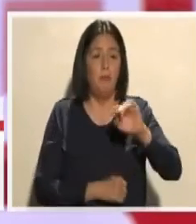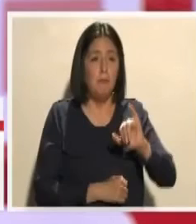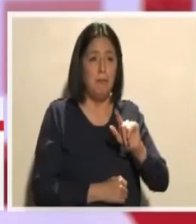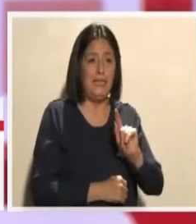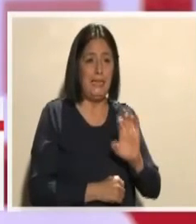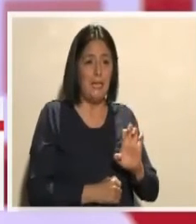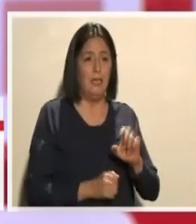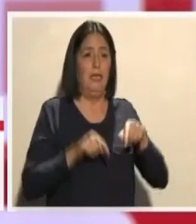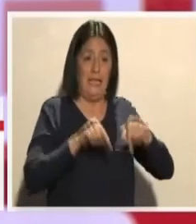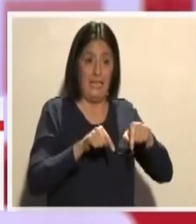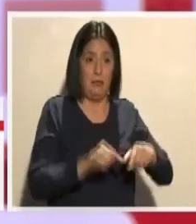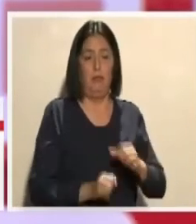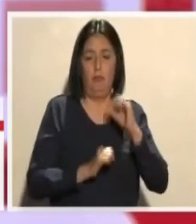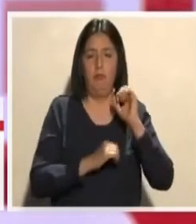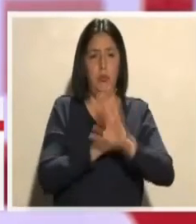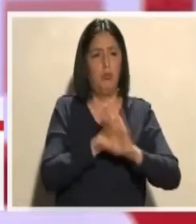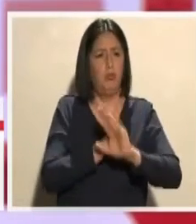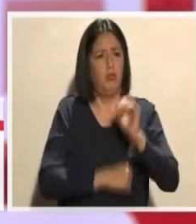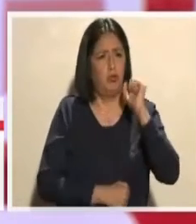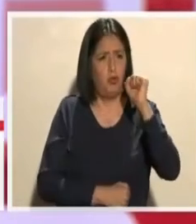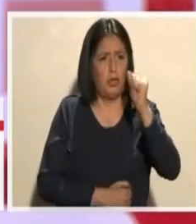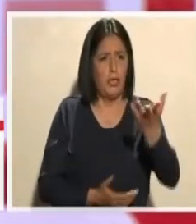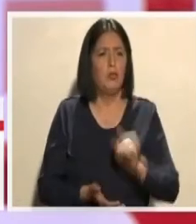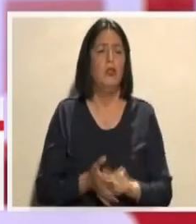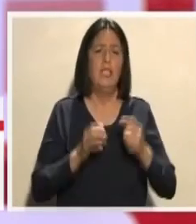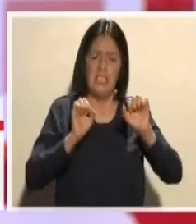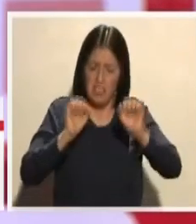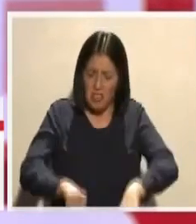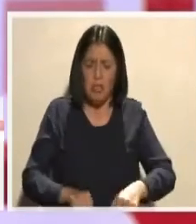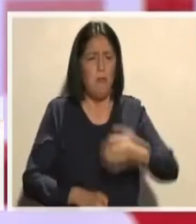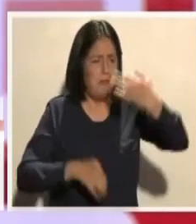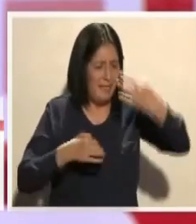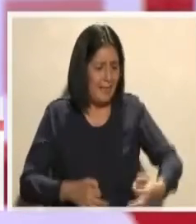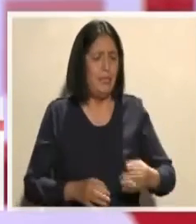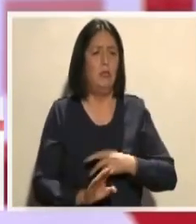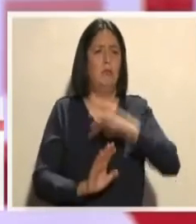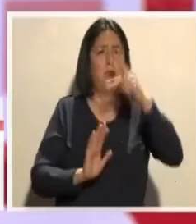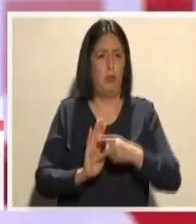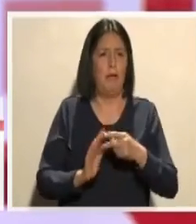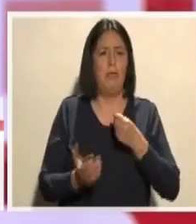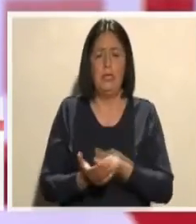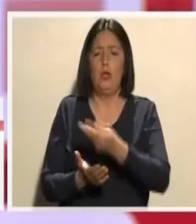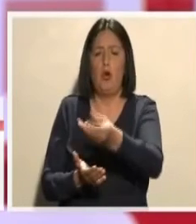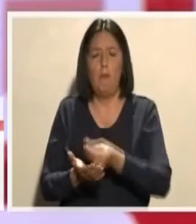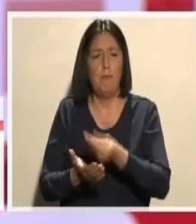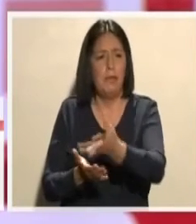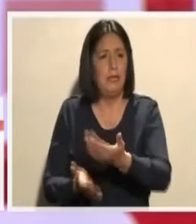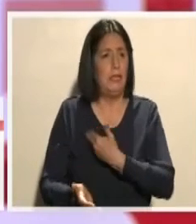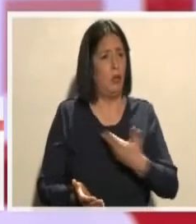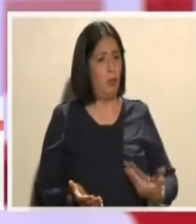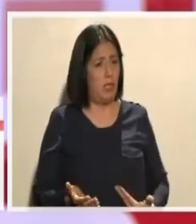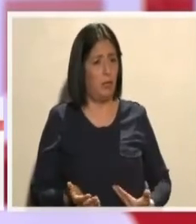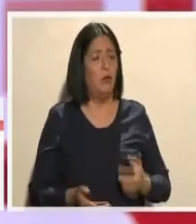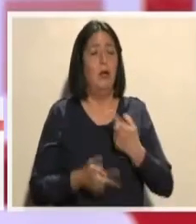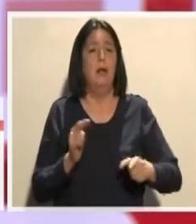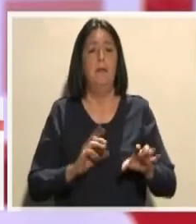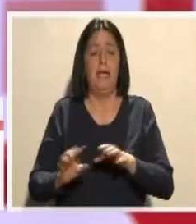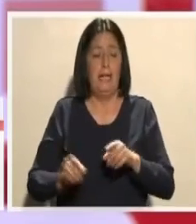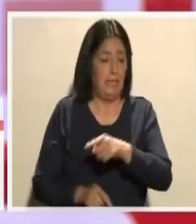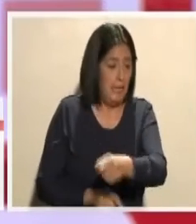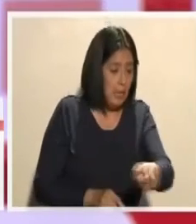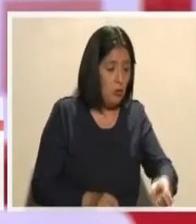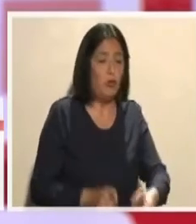sus derechos. Relanzaremos un verdadero programa de compras estatales para convertirlas en